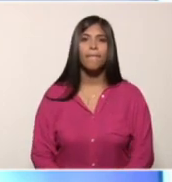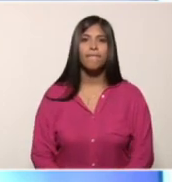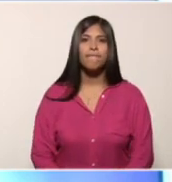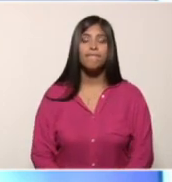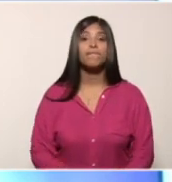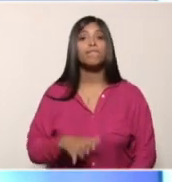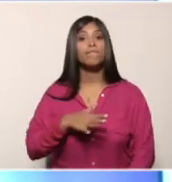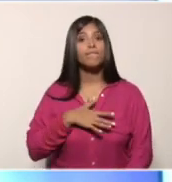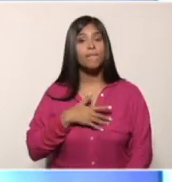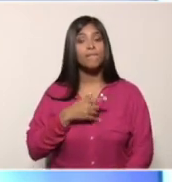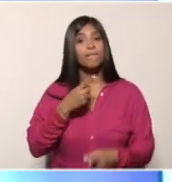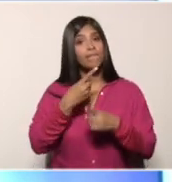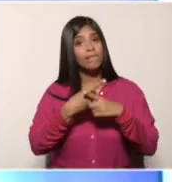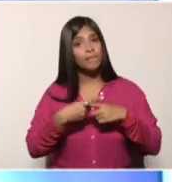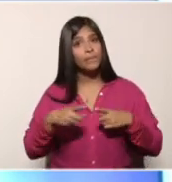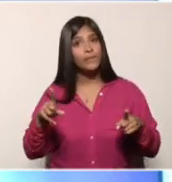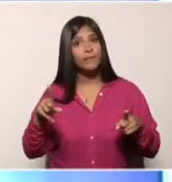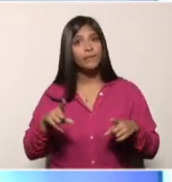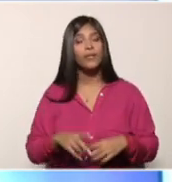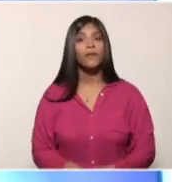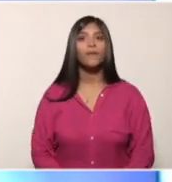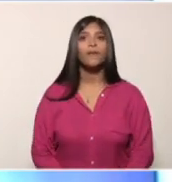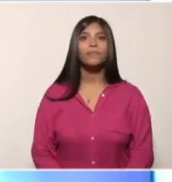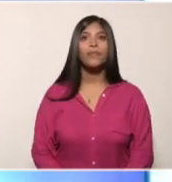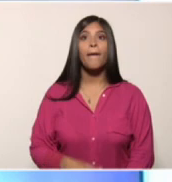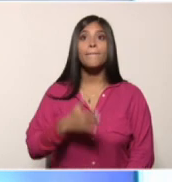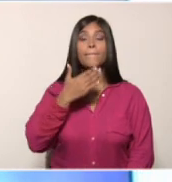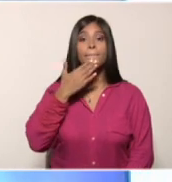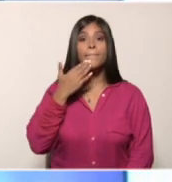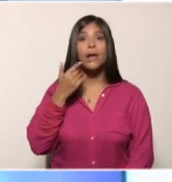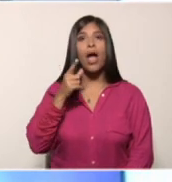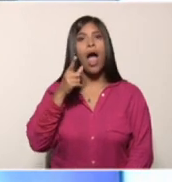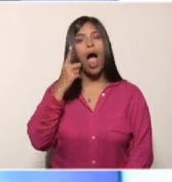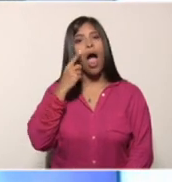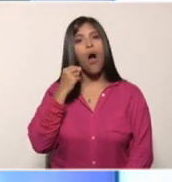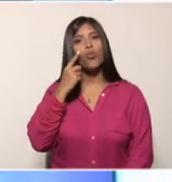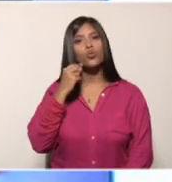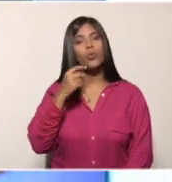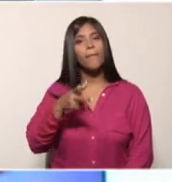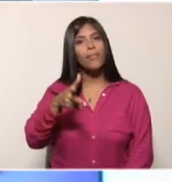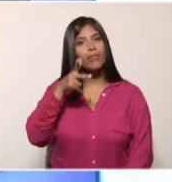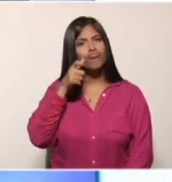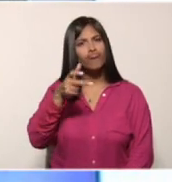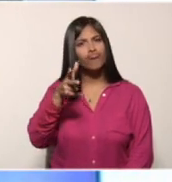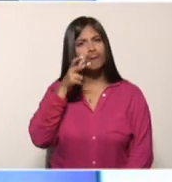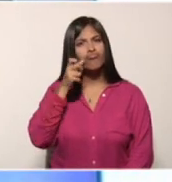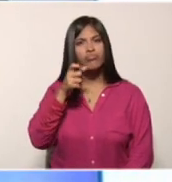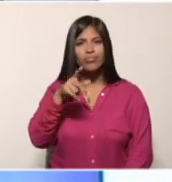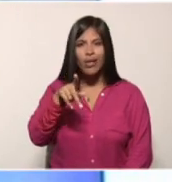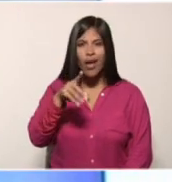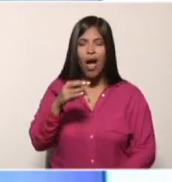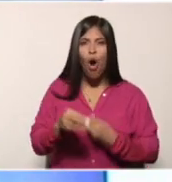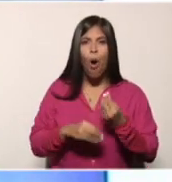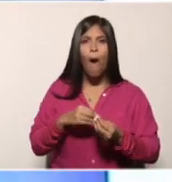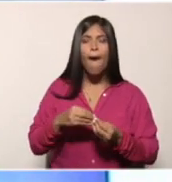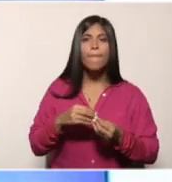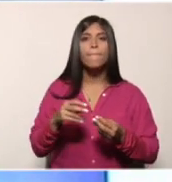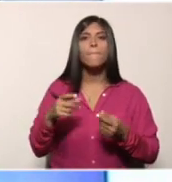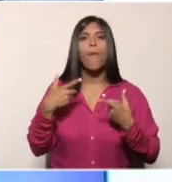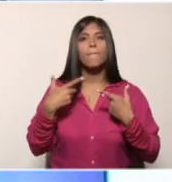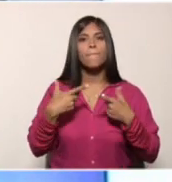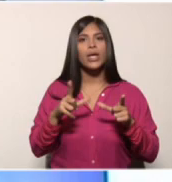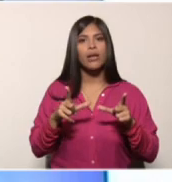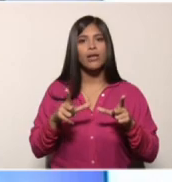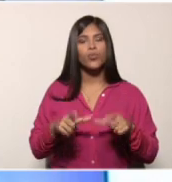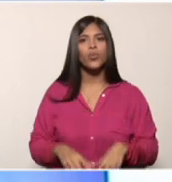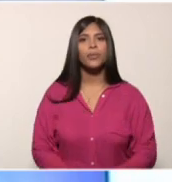pueden variar un poco. Resulta más eficiente cuando ya se acostumbran a estar escuchando películas. Y por